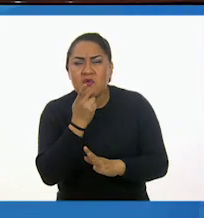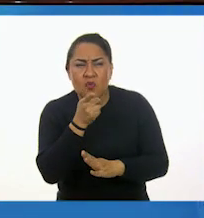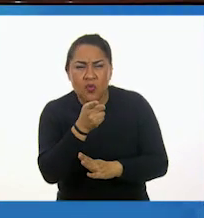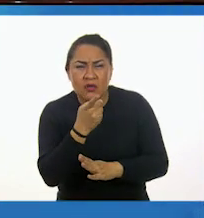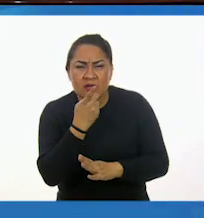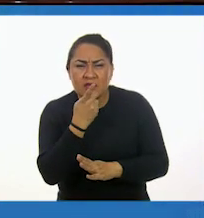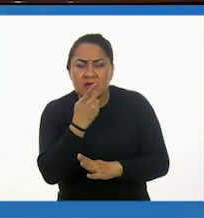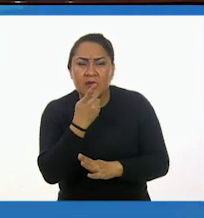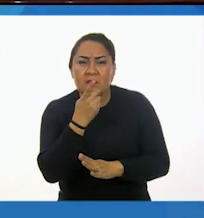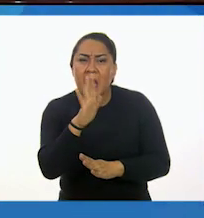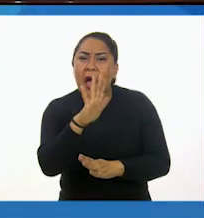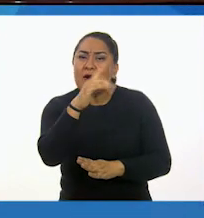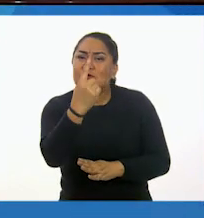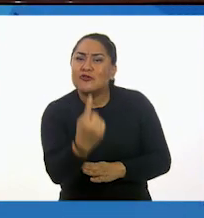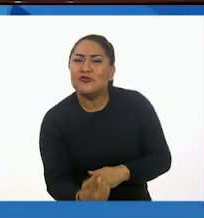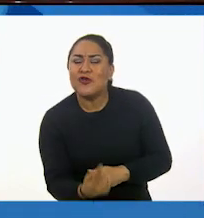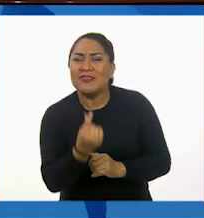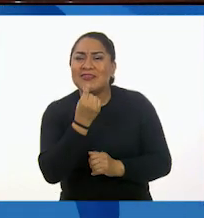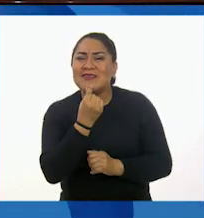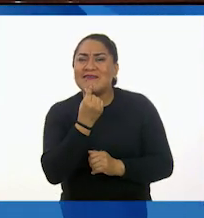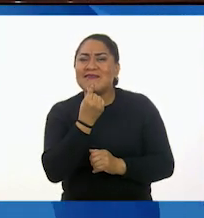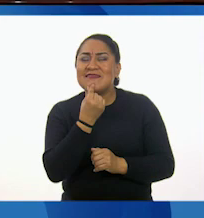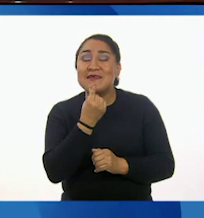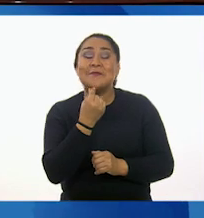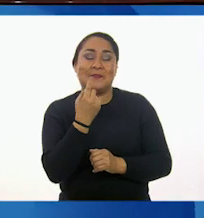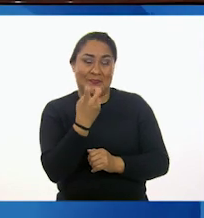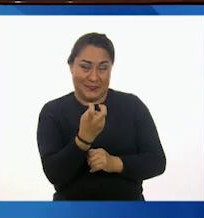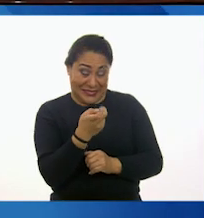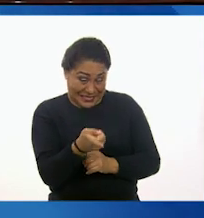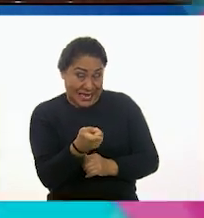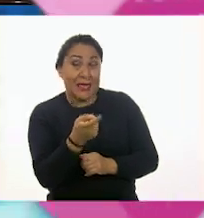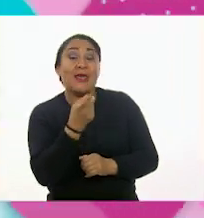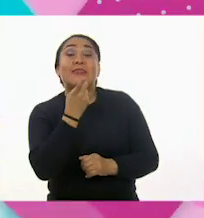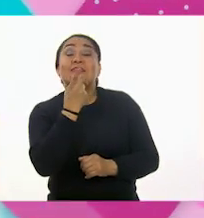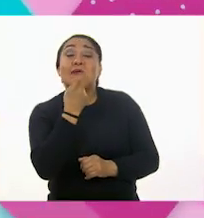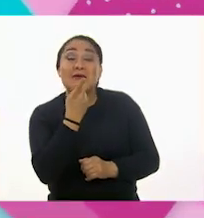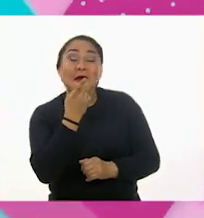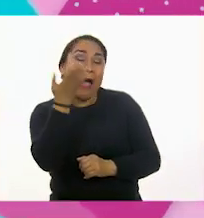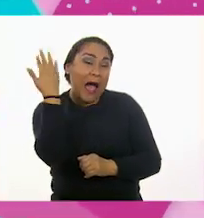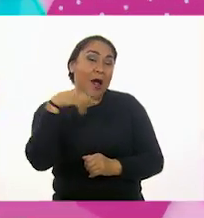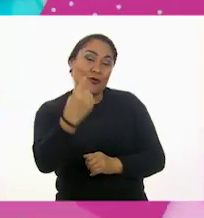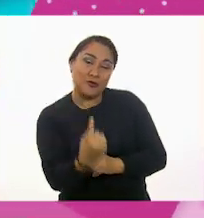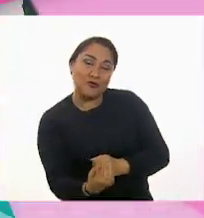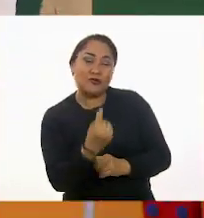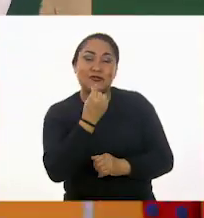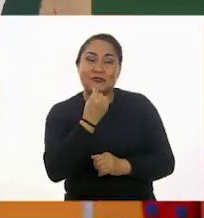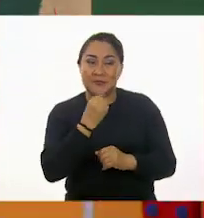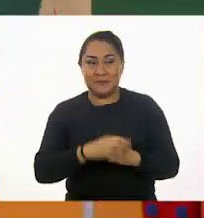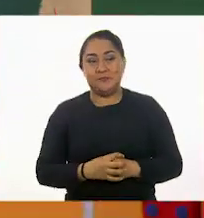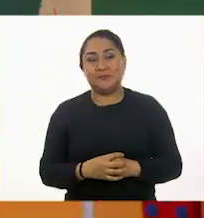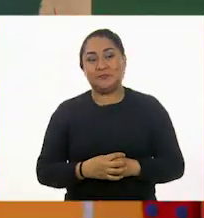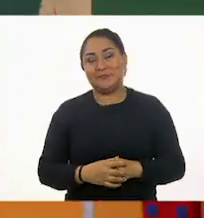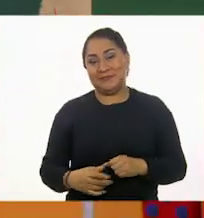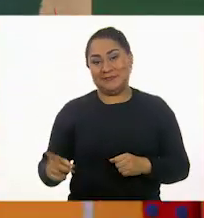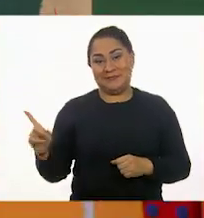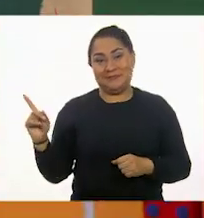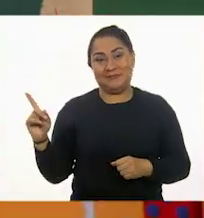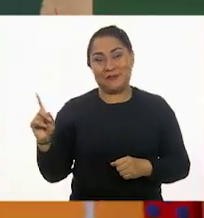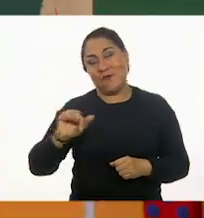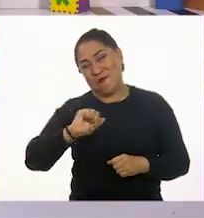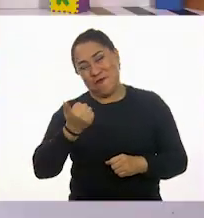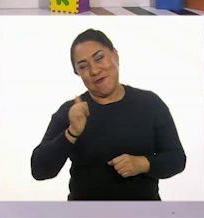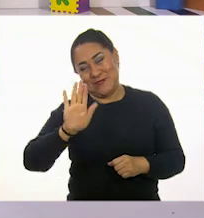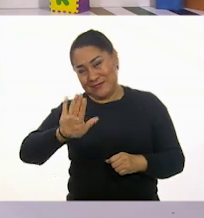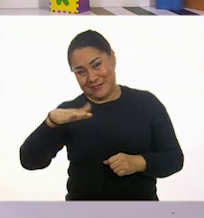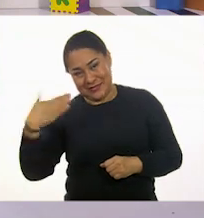como de niño. Está como de niño. Ese personaje es Diego Rivera. Vamos a descubrir nuestra pintura